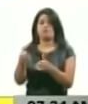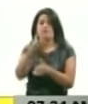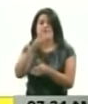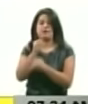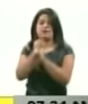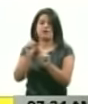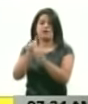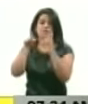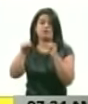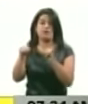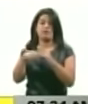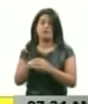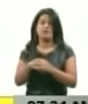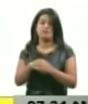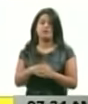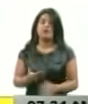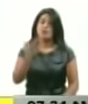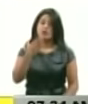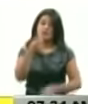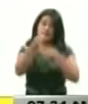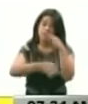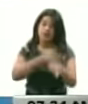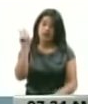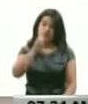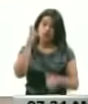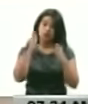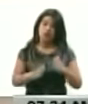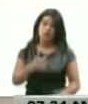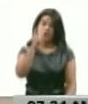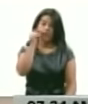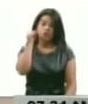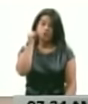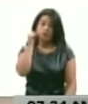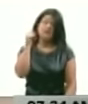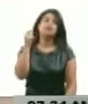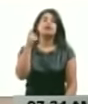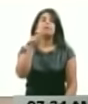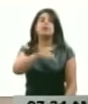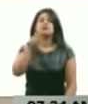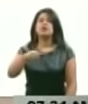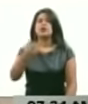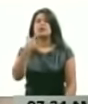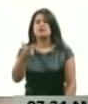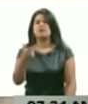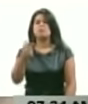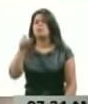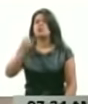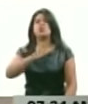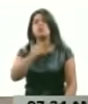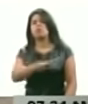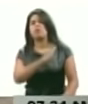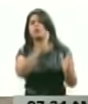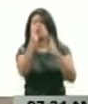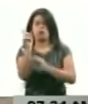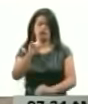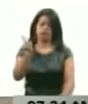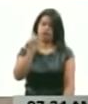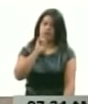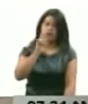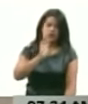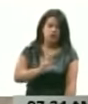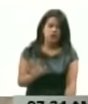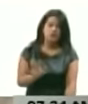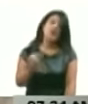es importante decirlo acá y decírselo a todos los venezolanos y venezolanas, es un mito que la gente no va a las bibliotecas. Tenemos solamente